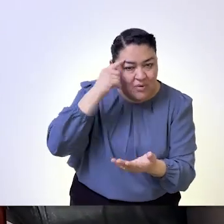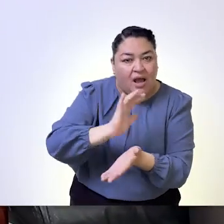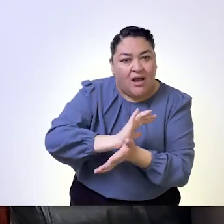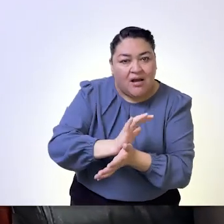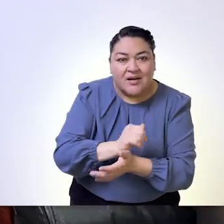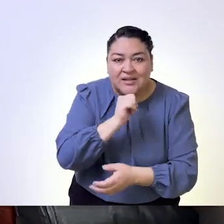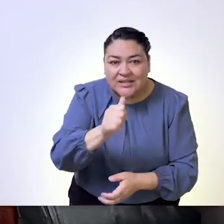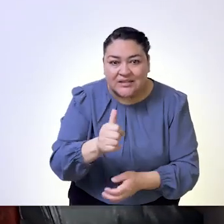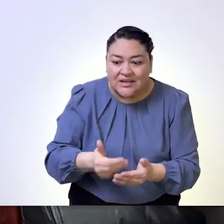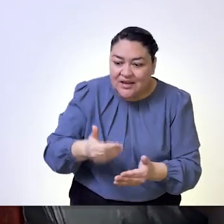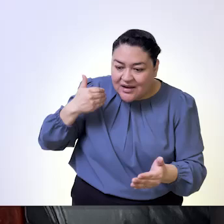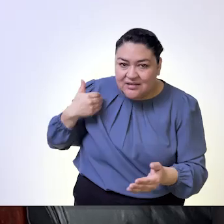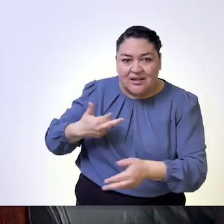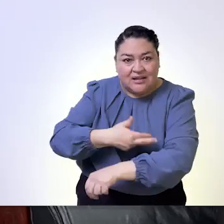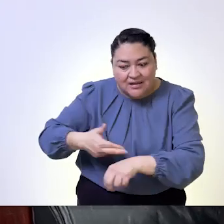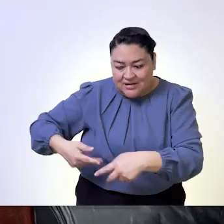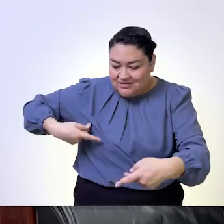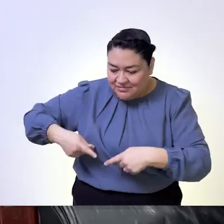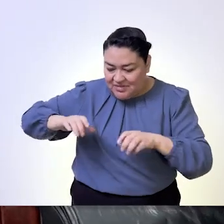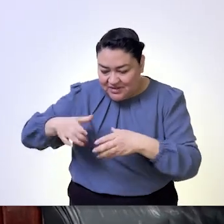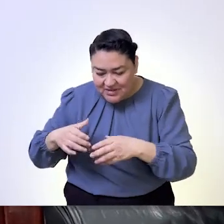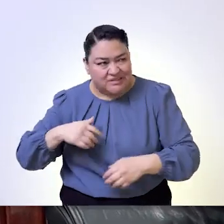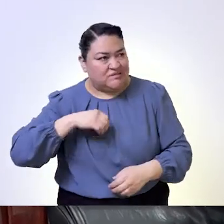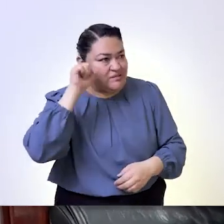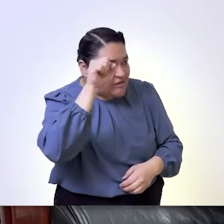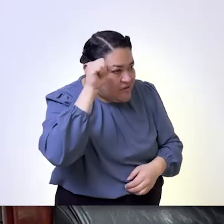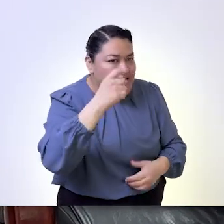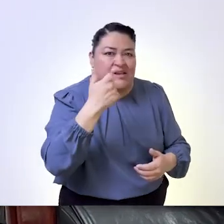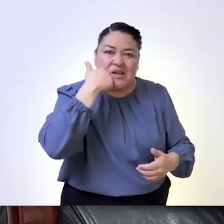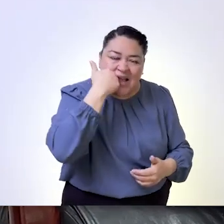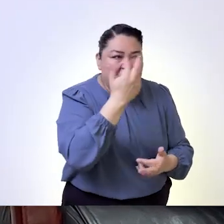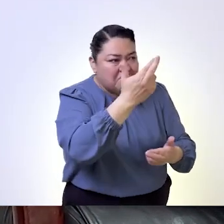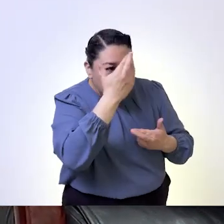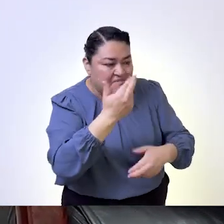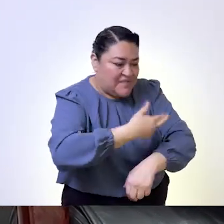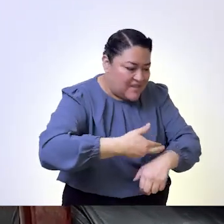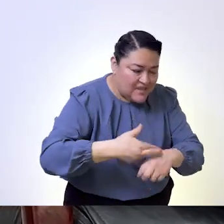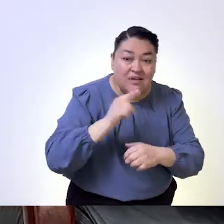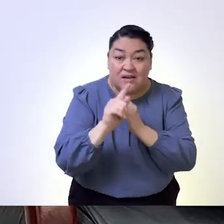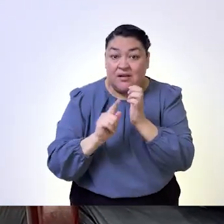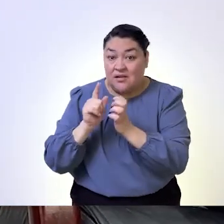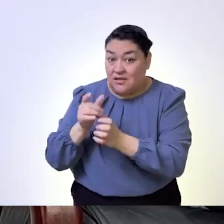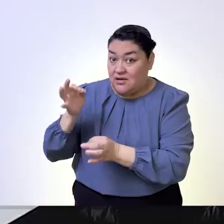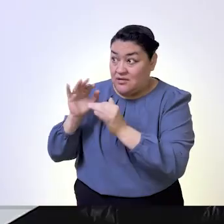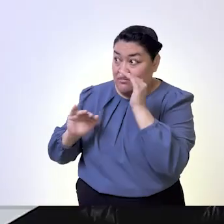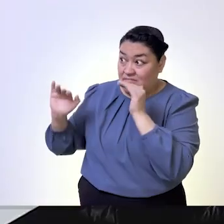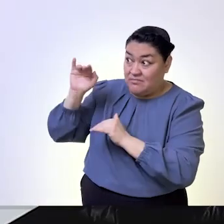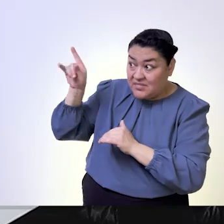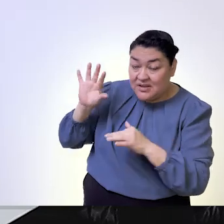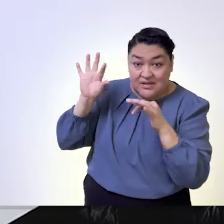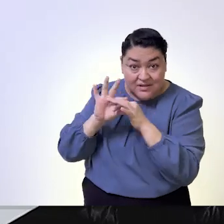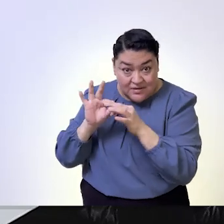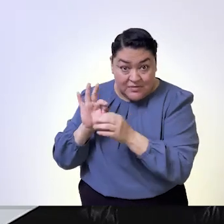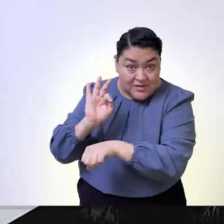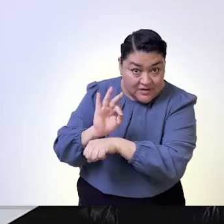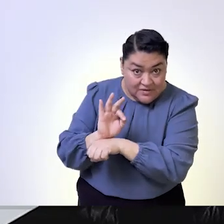se ha ido construyendo a partir de las luchas, como lo comentaba en un inicio, a partir de la jurisprudencia, a